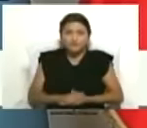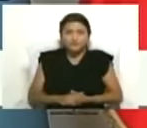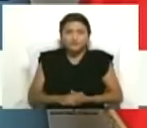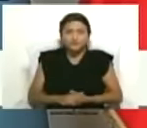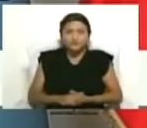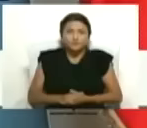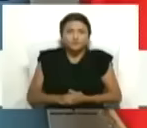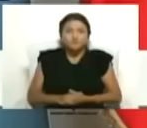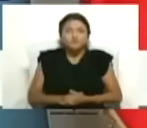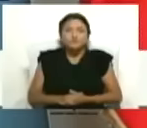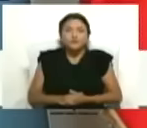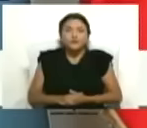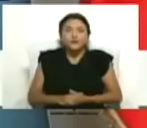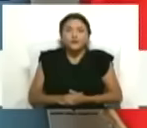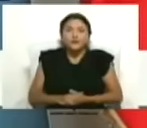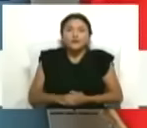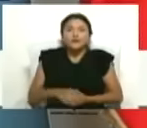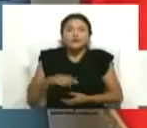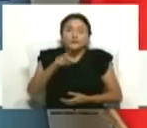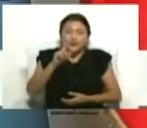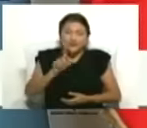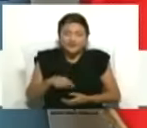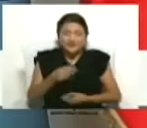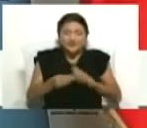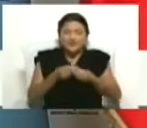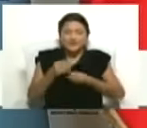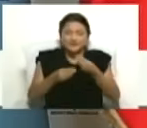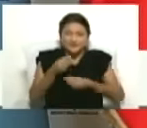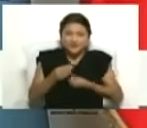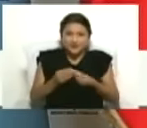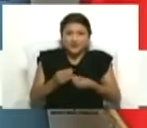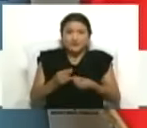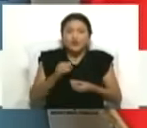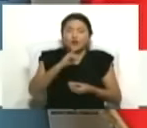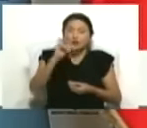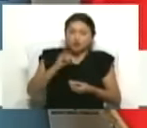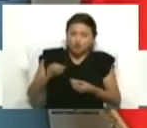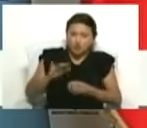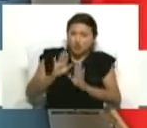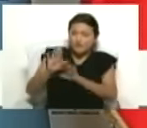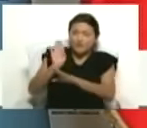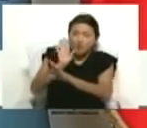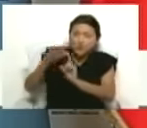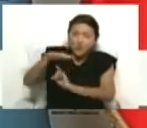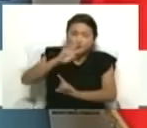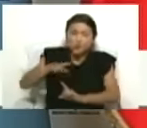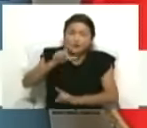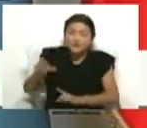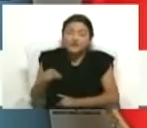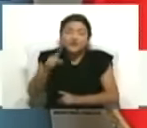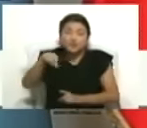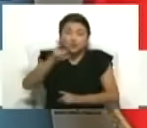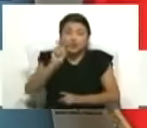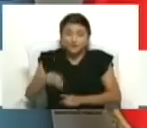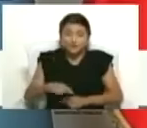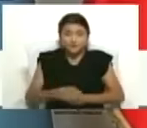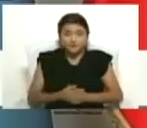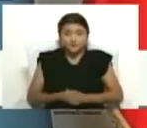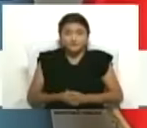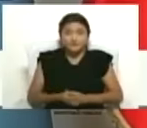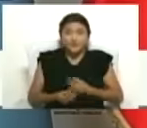Igualmente, ya está en marcha la creación de la Zona de Defensa Integral de la Guayana Esequiba.